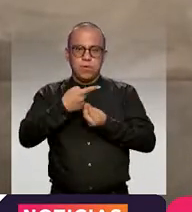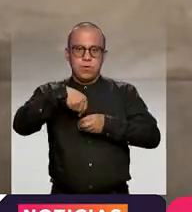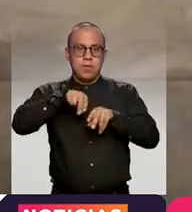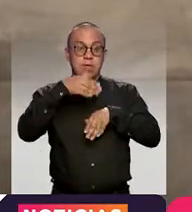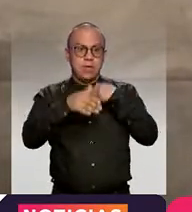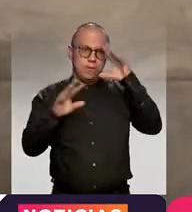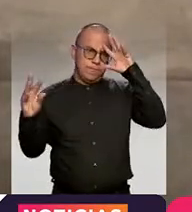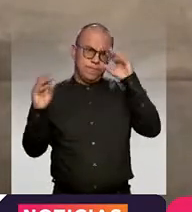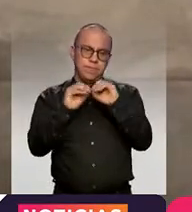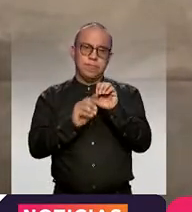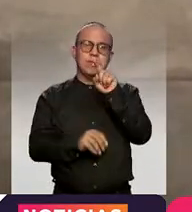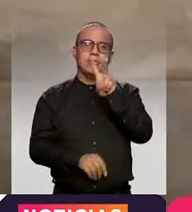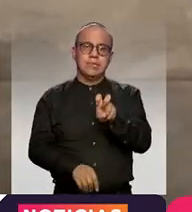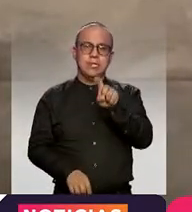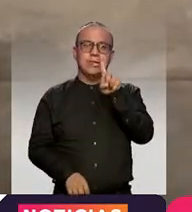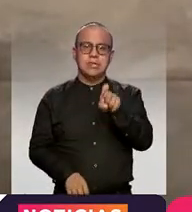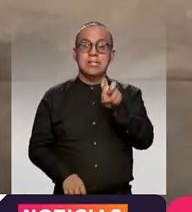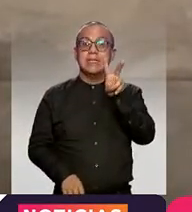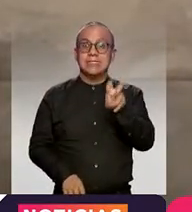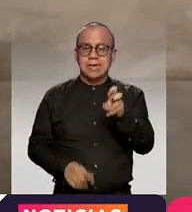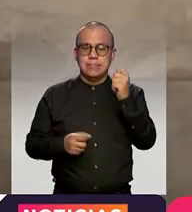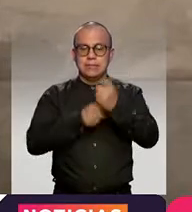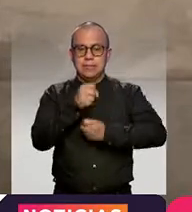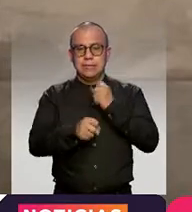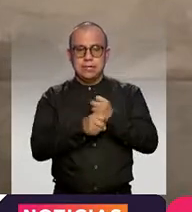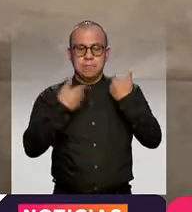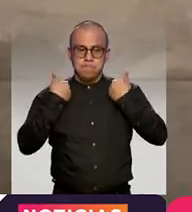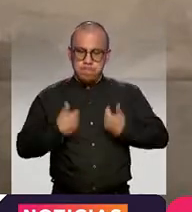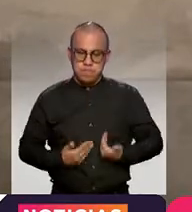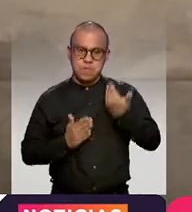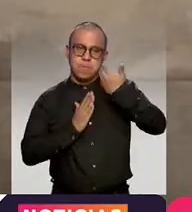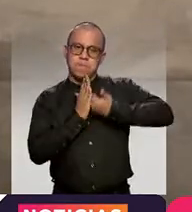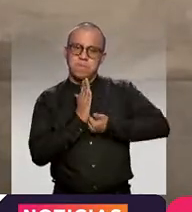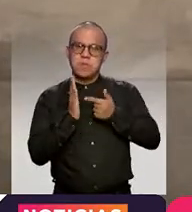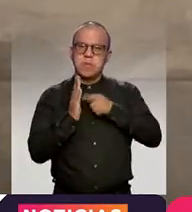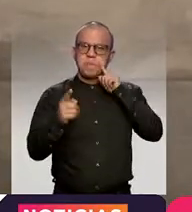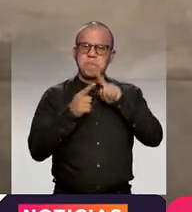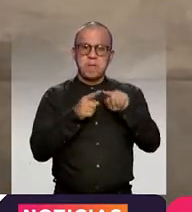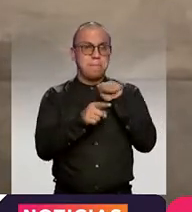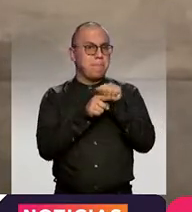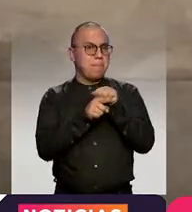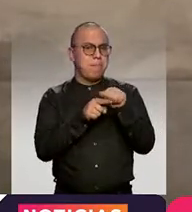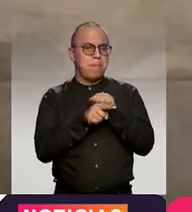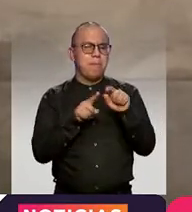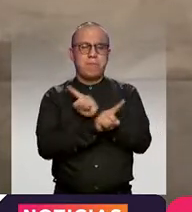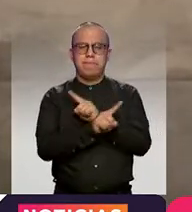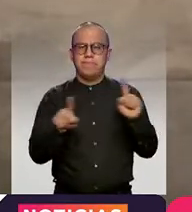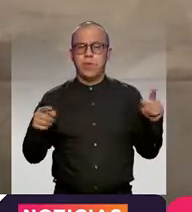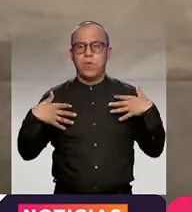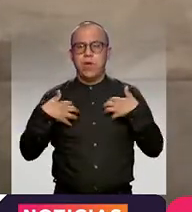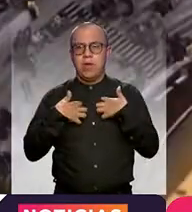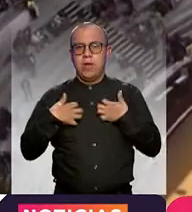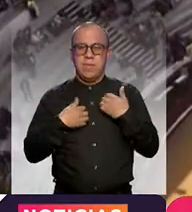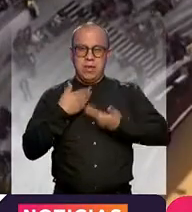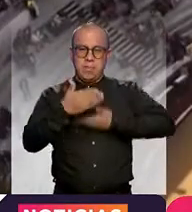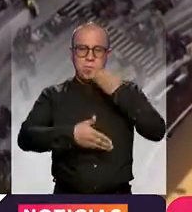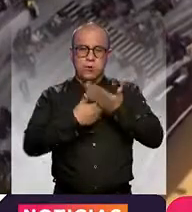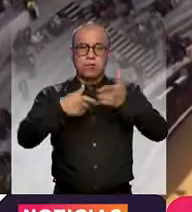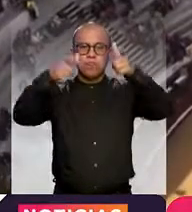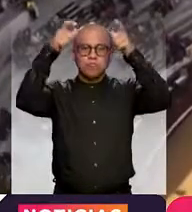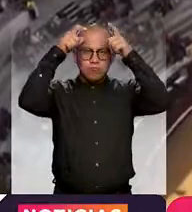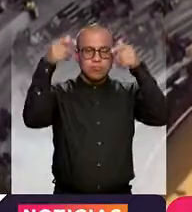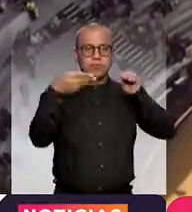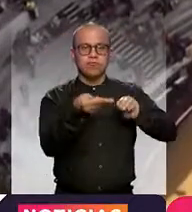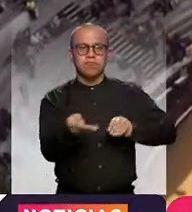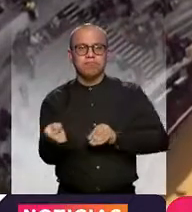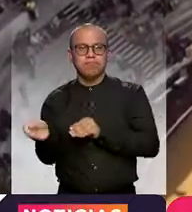el acuerdo 767 de 2020 de mi autoría, que desincentiva las prácticas taurinas en Bogotá. Un acuerdo que contó con